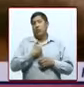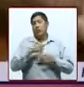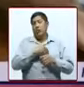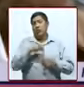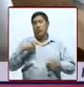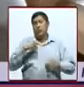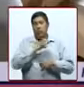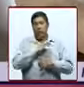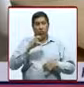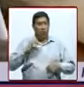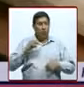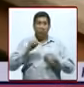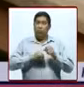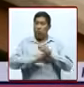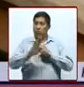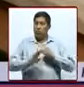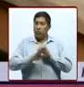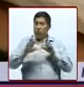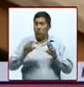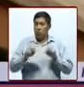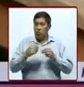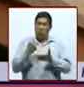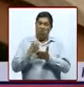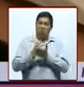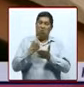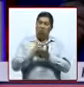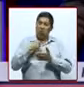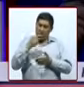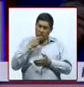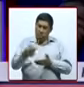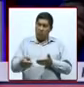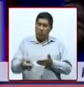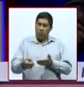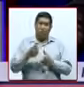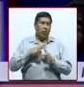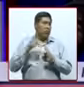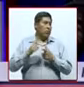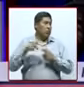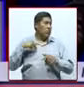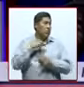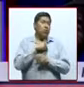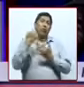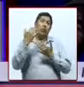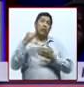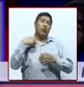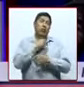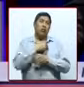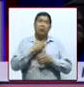miembros de las comisiones tenemos las garantías con las amenazas que nos han hecho. Entonces, nosotros creemos que la